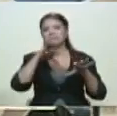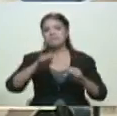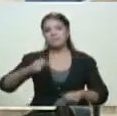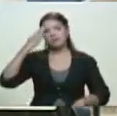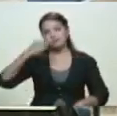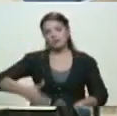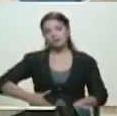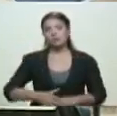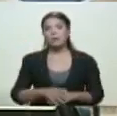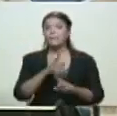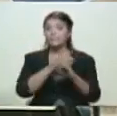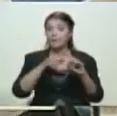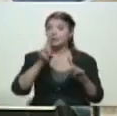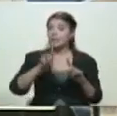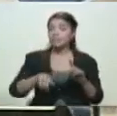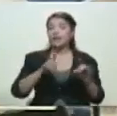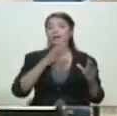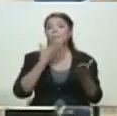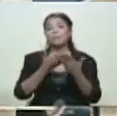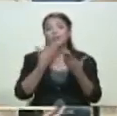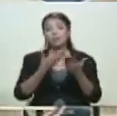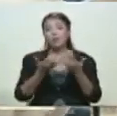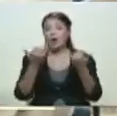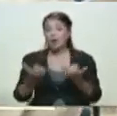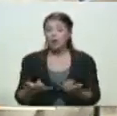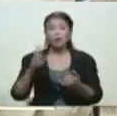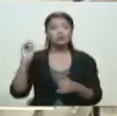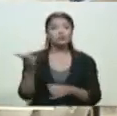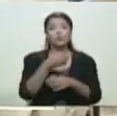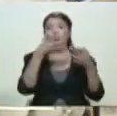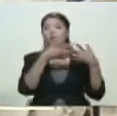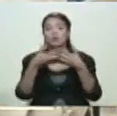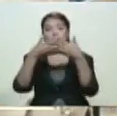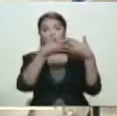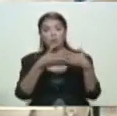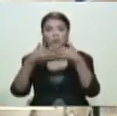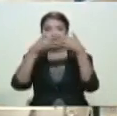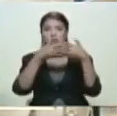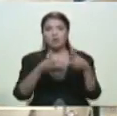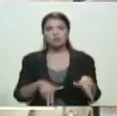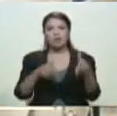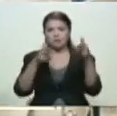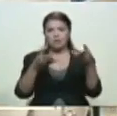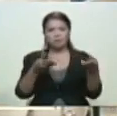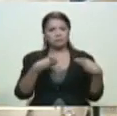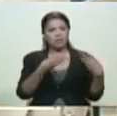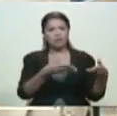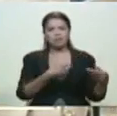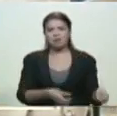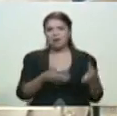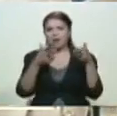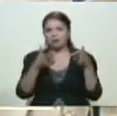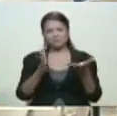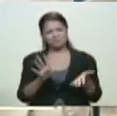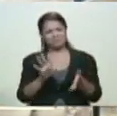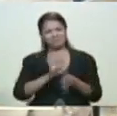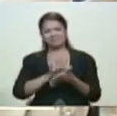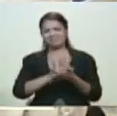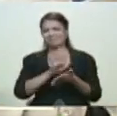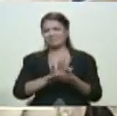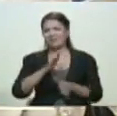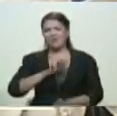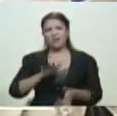militar, pero también por ese pedido que están haciéndole a Estados Unidos de ser armados. Ya basta de